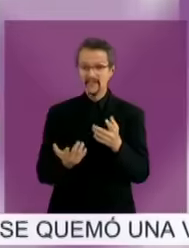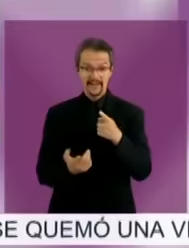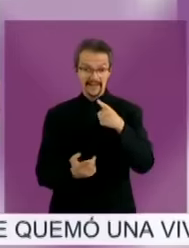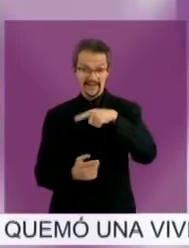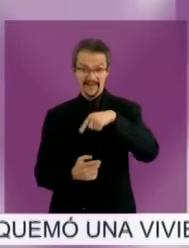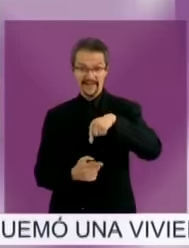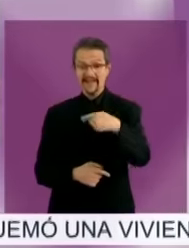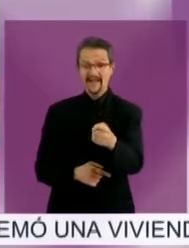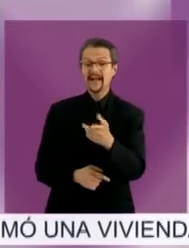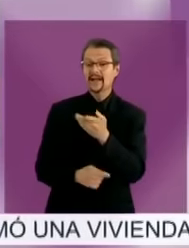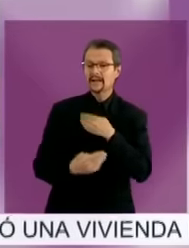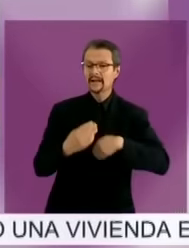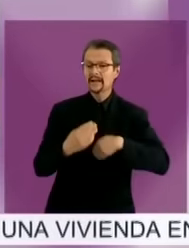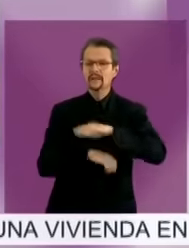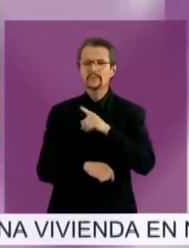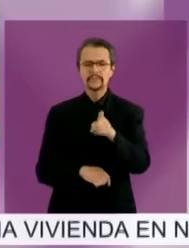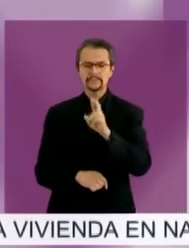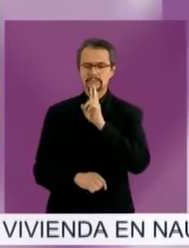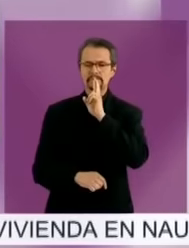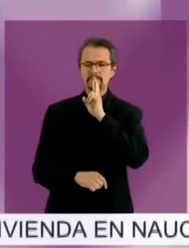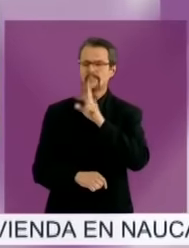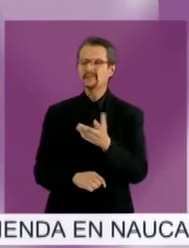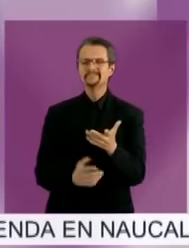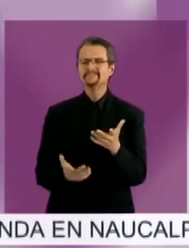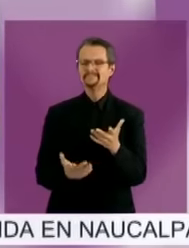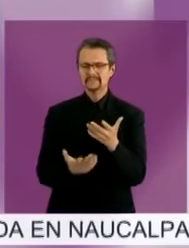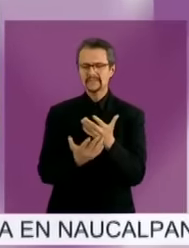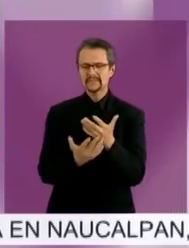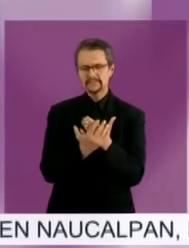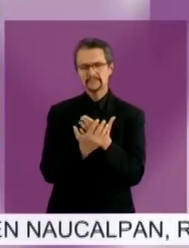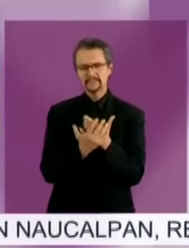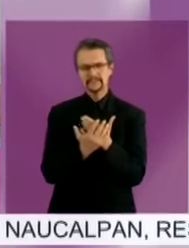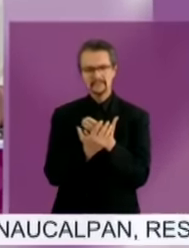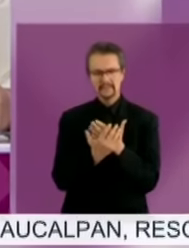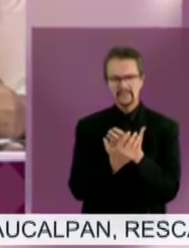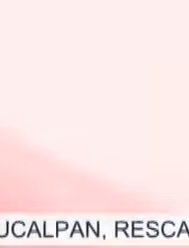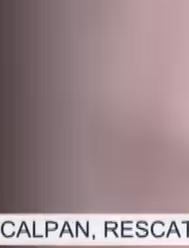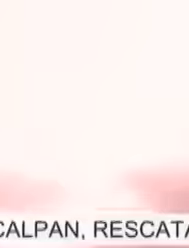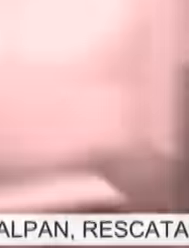Prefiero que pase primero quien se quita la bolsa de tiempo.